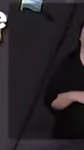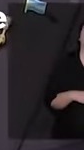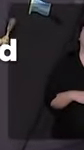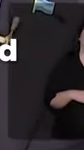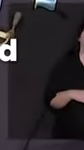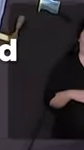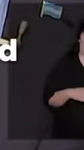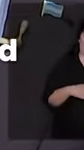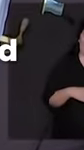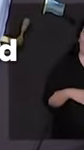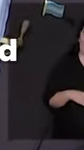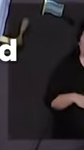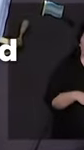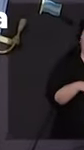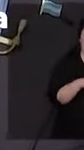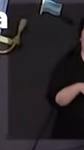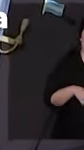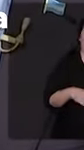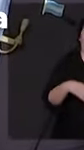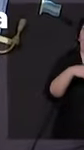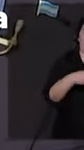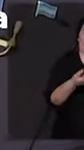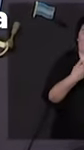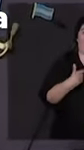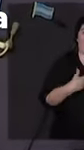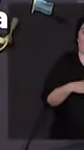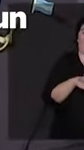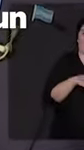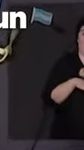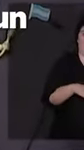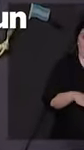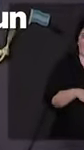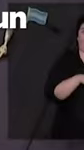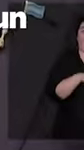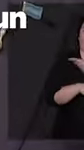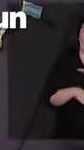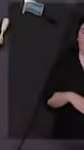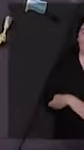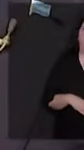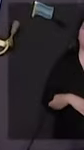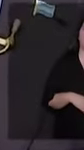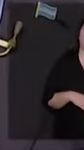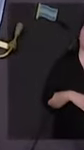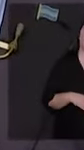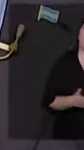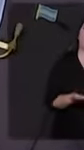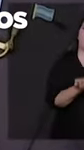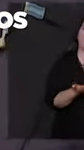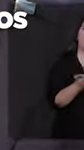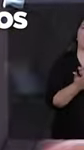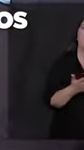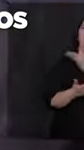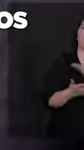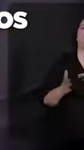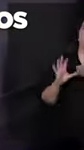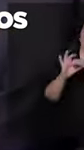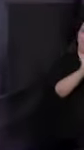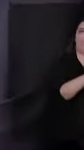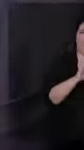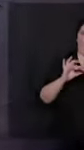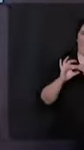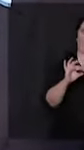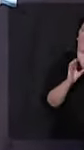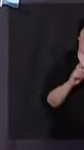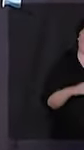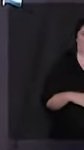de diciembre si me dan la responsabilidad de gobernar la Argentina voy a plantear un gobierno de unidad nacional convocando a los mejores